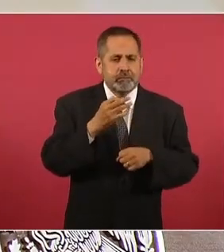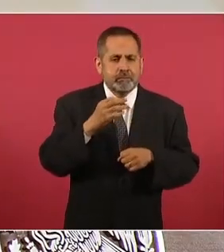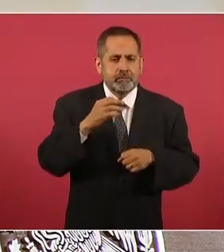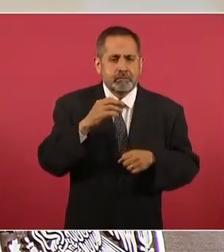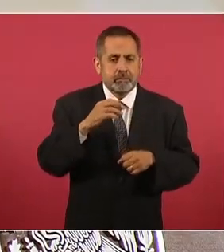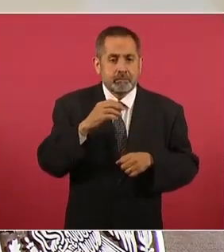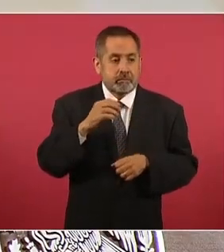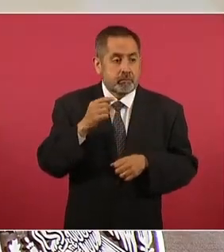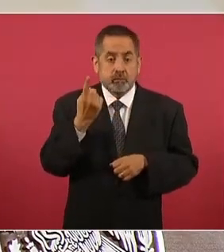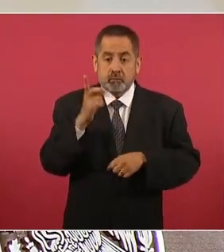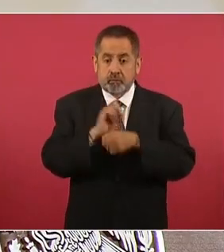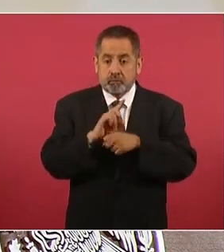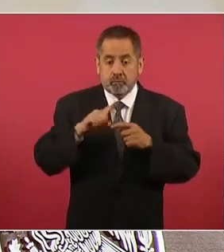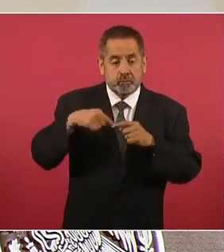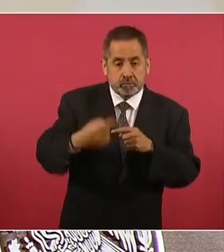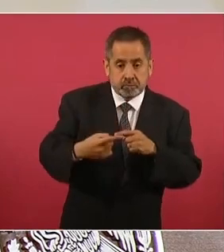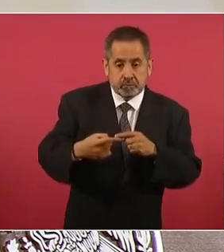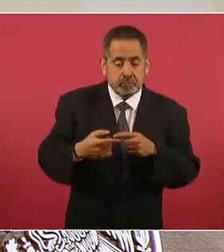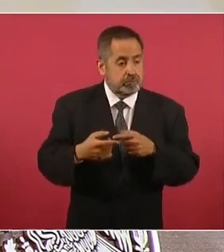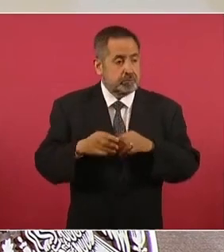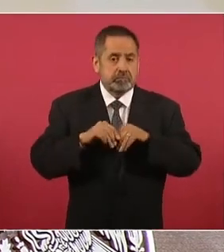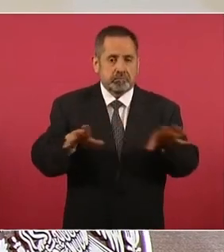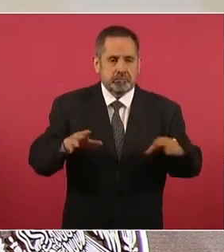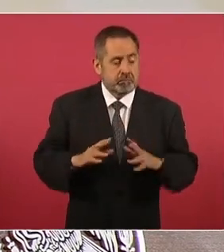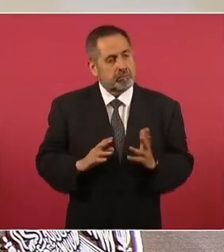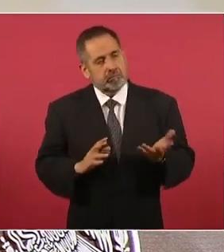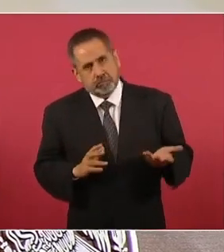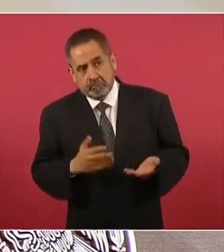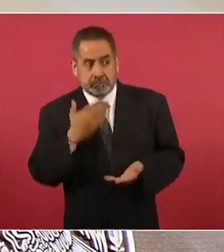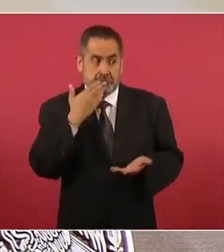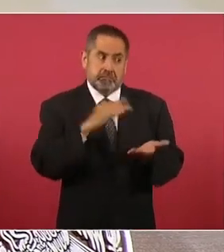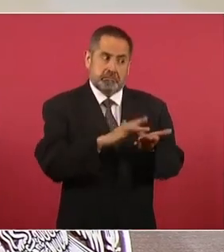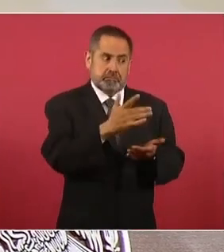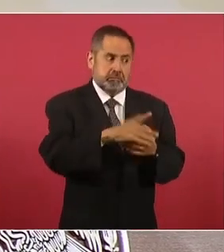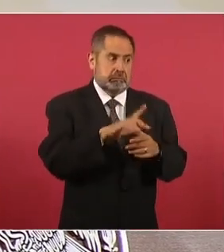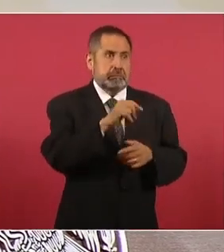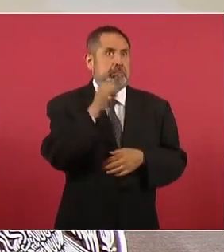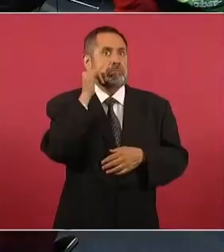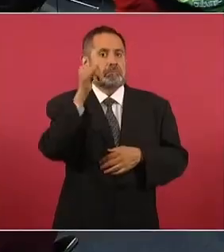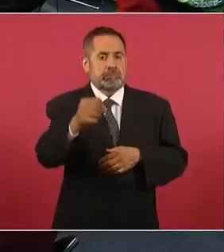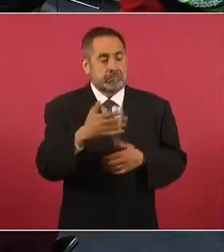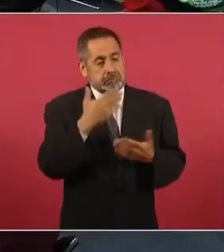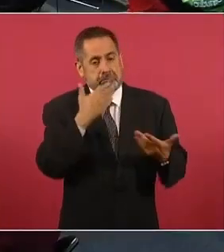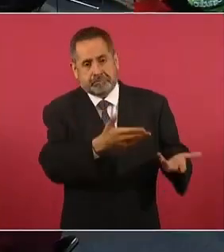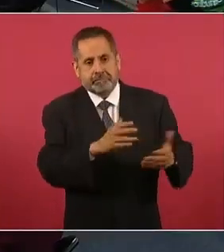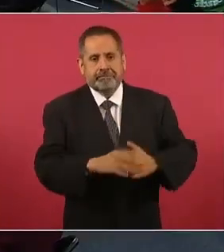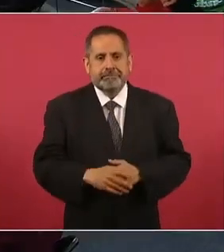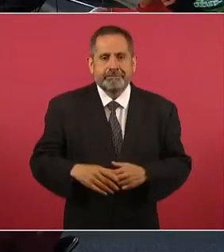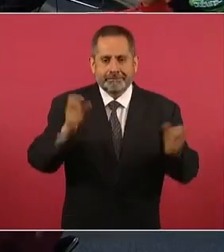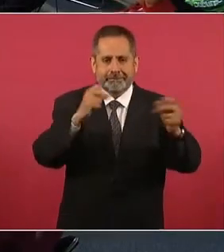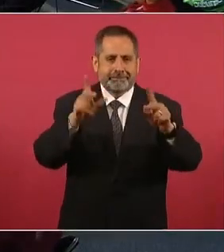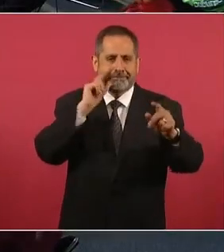O sea, al día siguiente. No, hay que agradecerlo. Bueno,